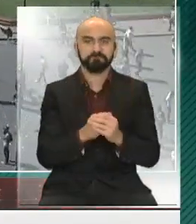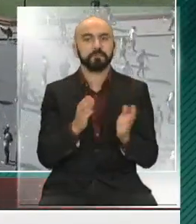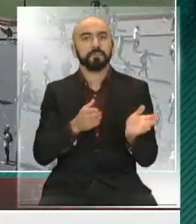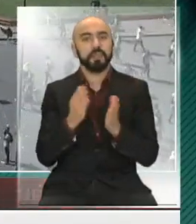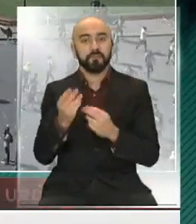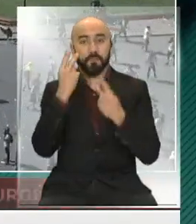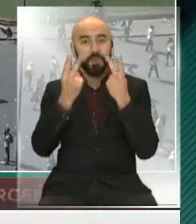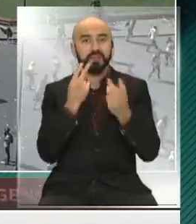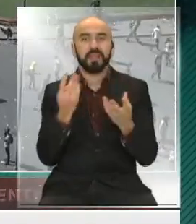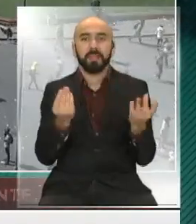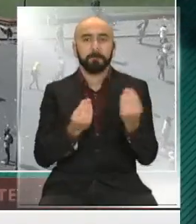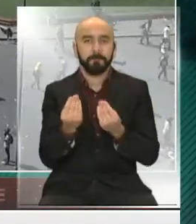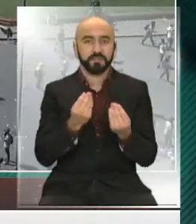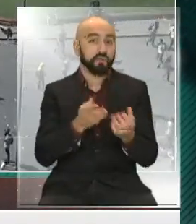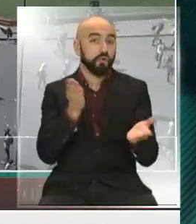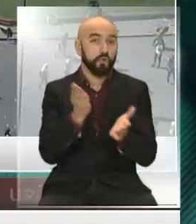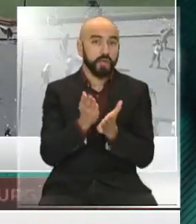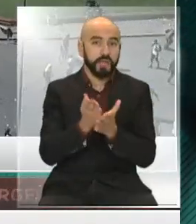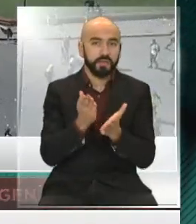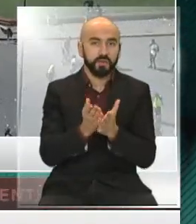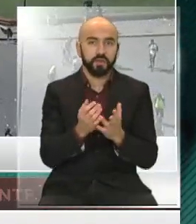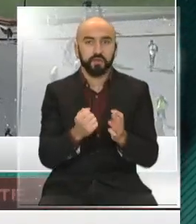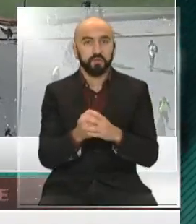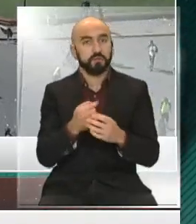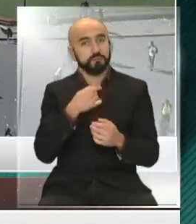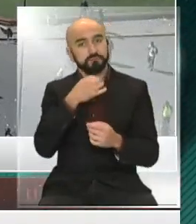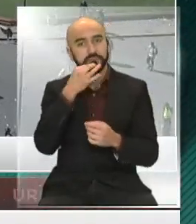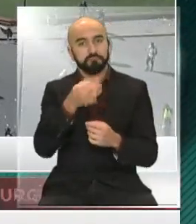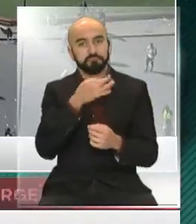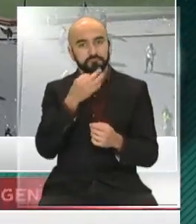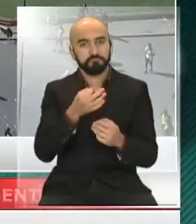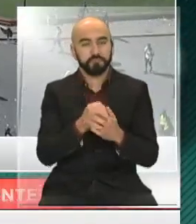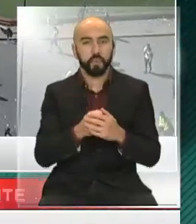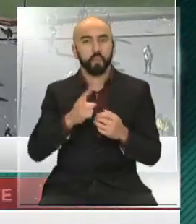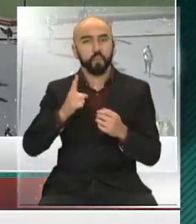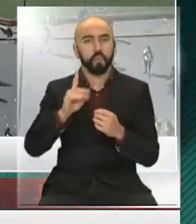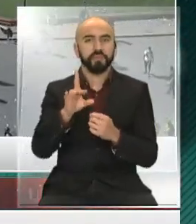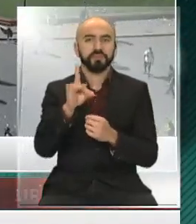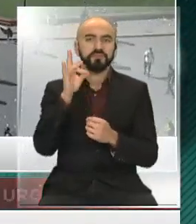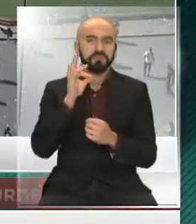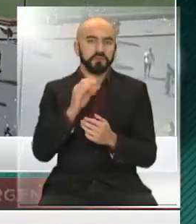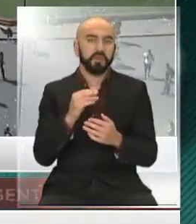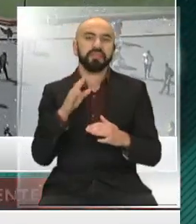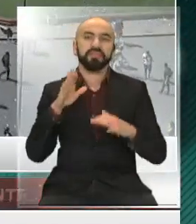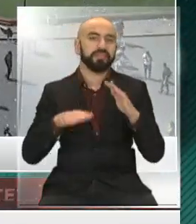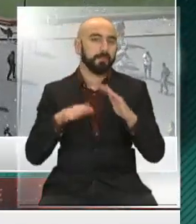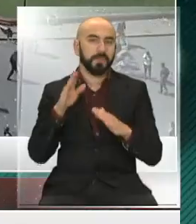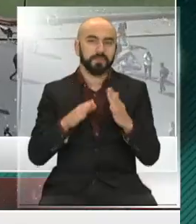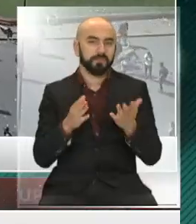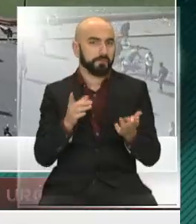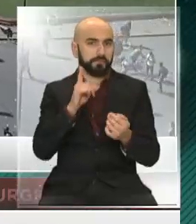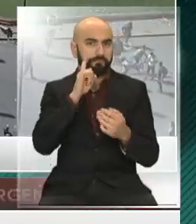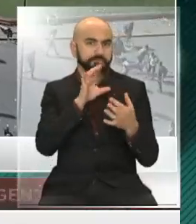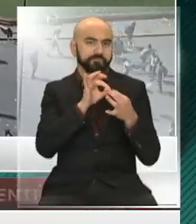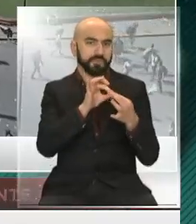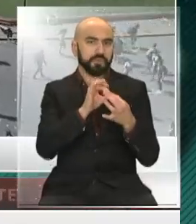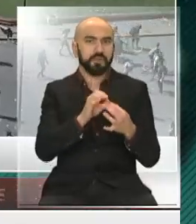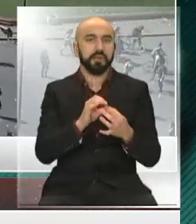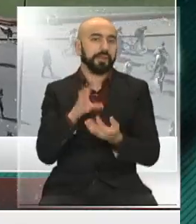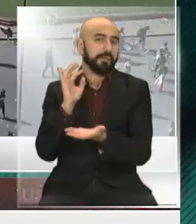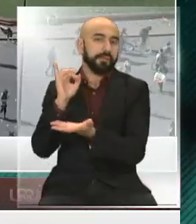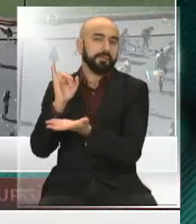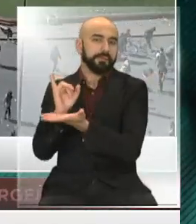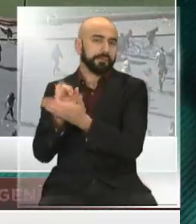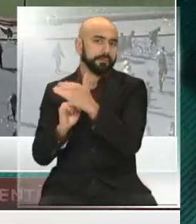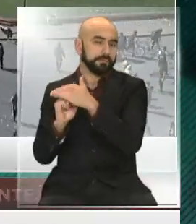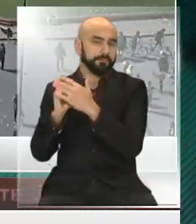pasa entonces con los colegios como les decimos es una decisión que depende de la intendencia en conjunto con los municipios